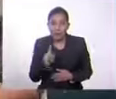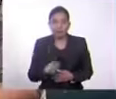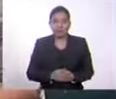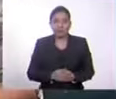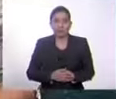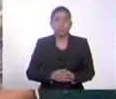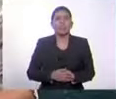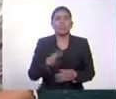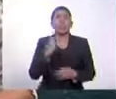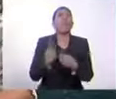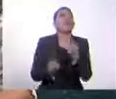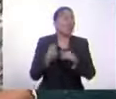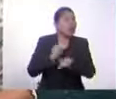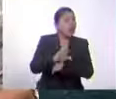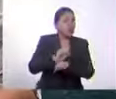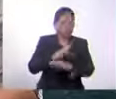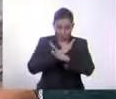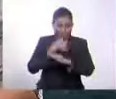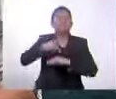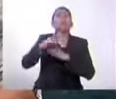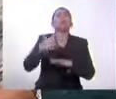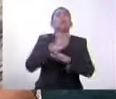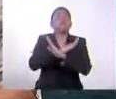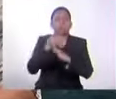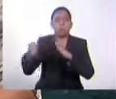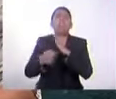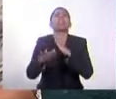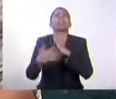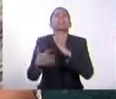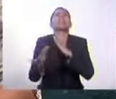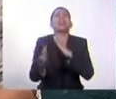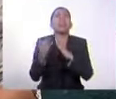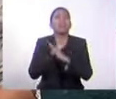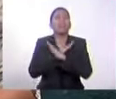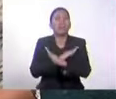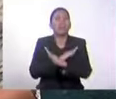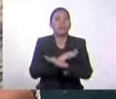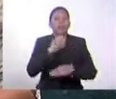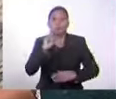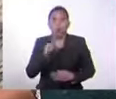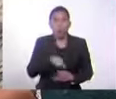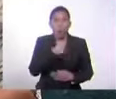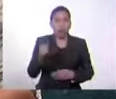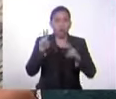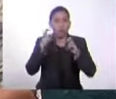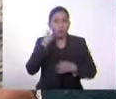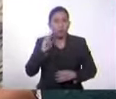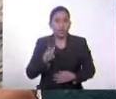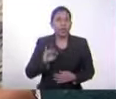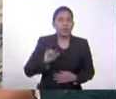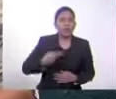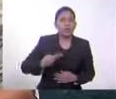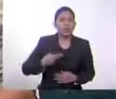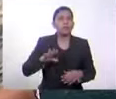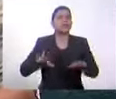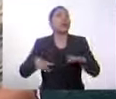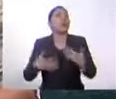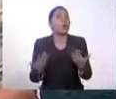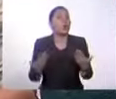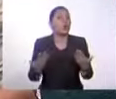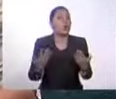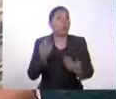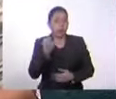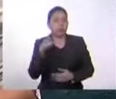¿qué medidas podríamos tomar? Porque hay otro tema que viene más adelante, que es el VIH, pero ¿en qué medidas, que no lo hemos tocado todavía